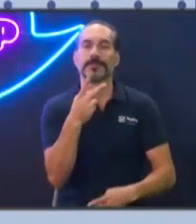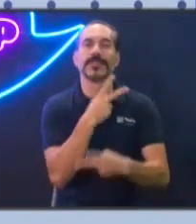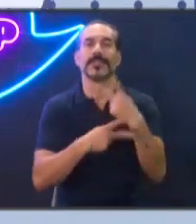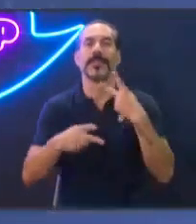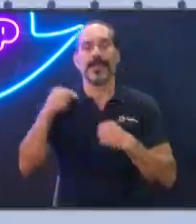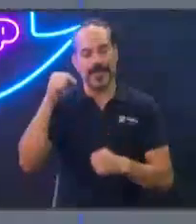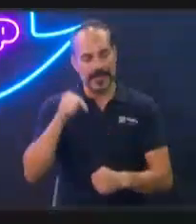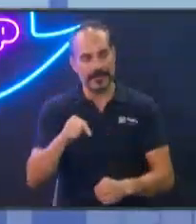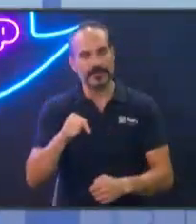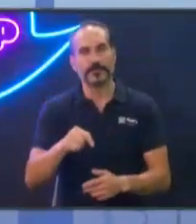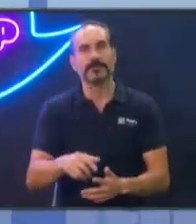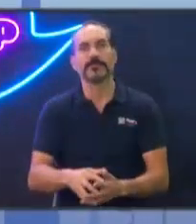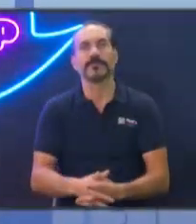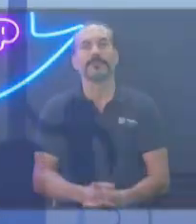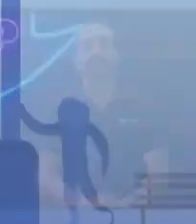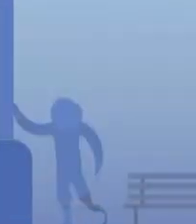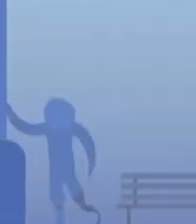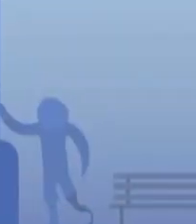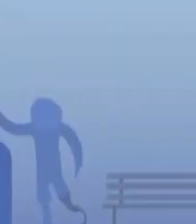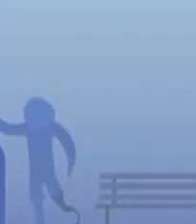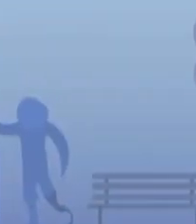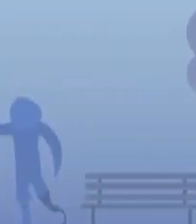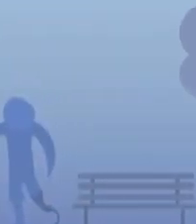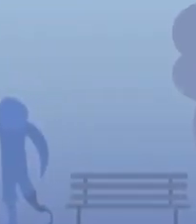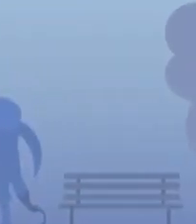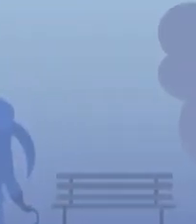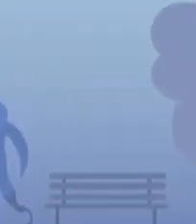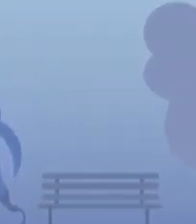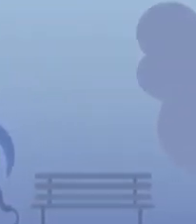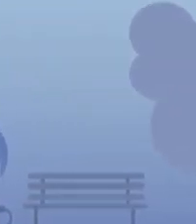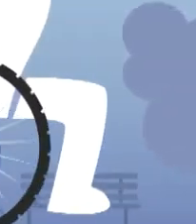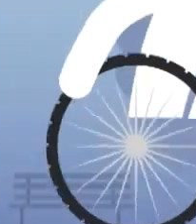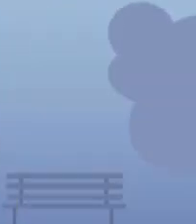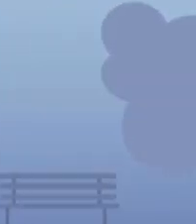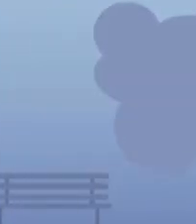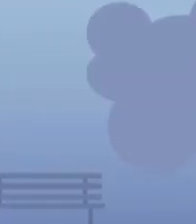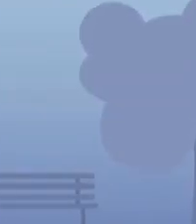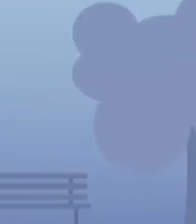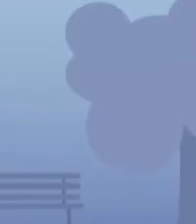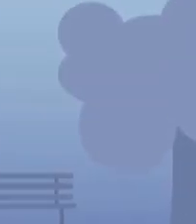abran cancha para abran cancha José Luis Vallejo